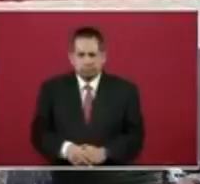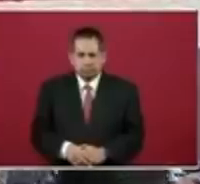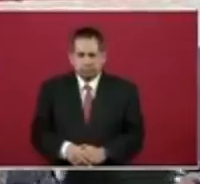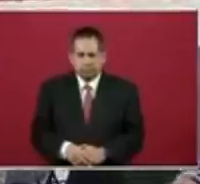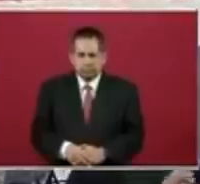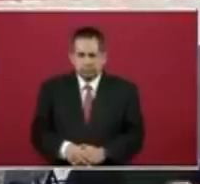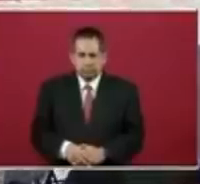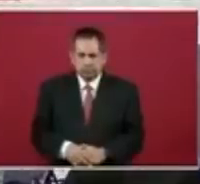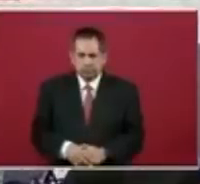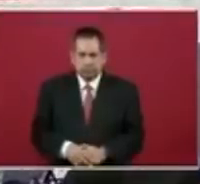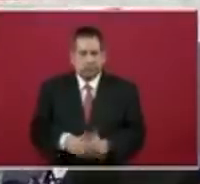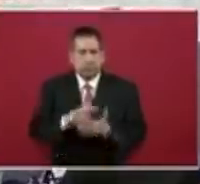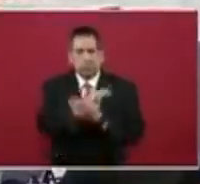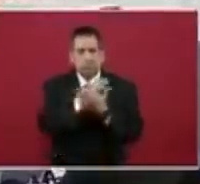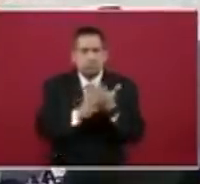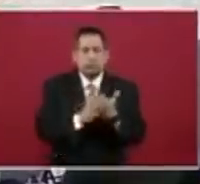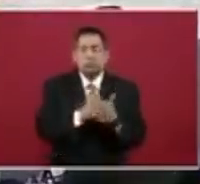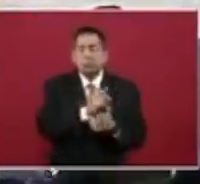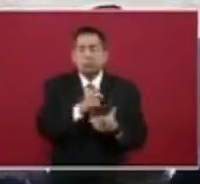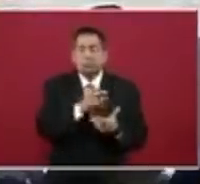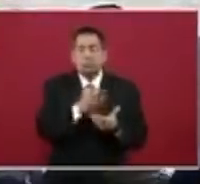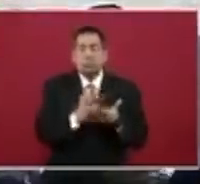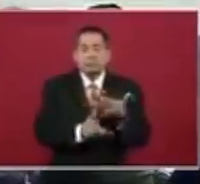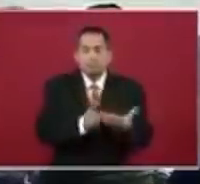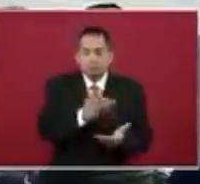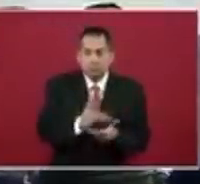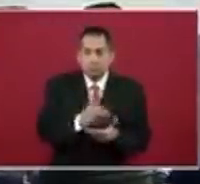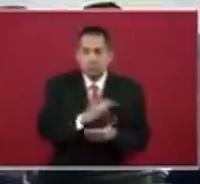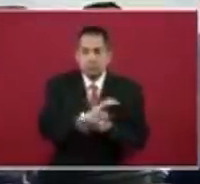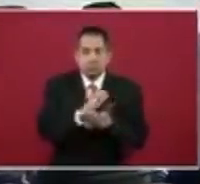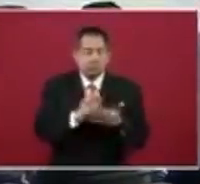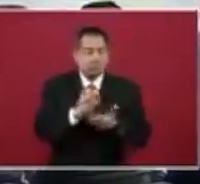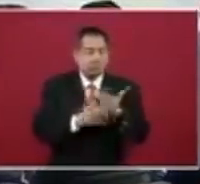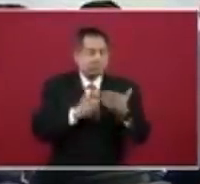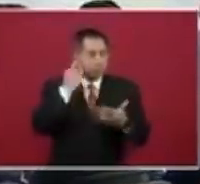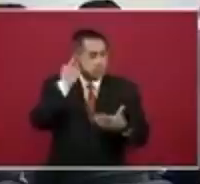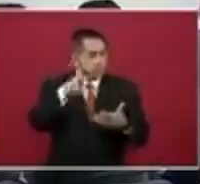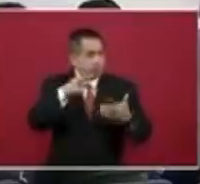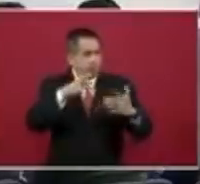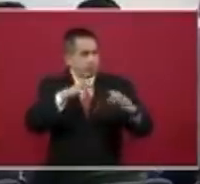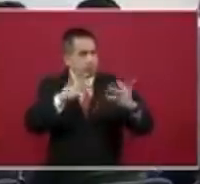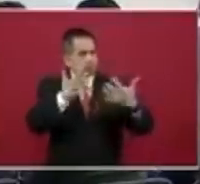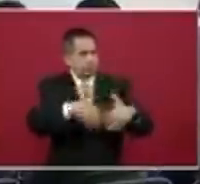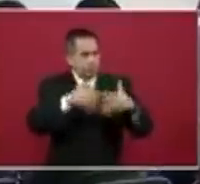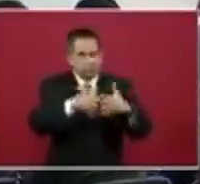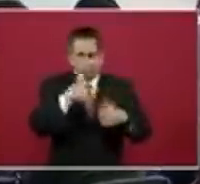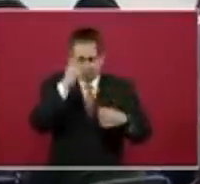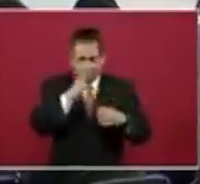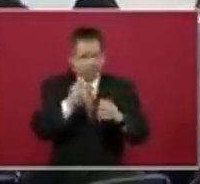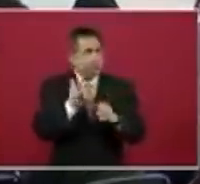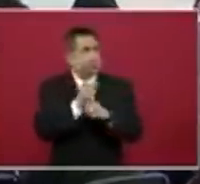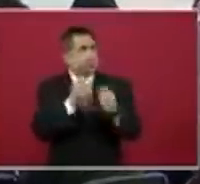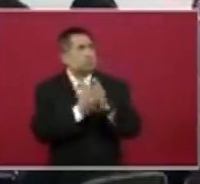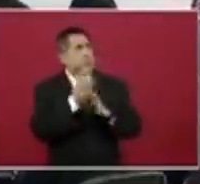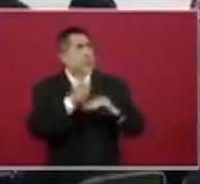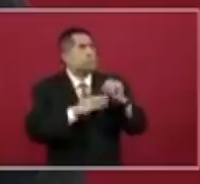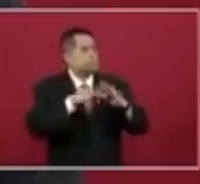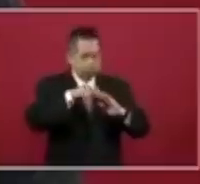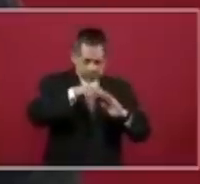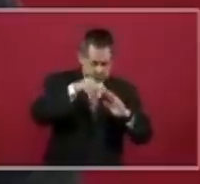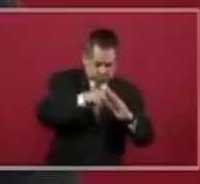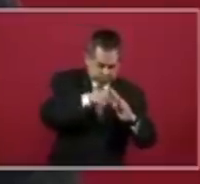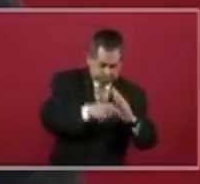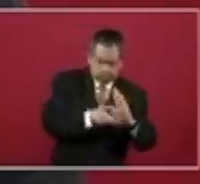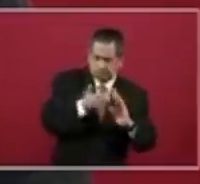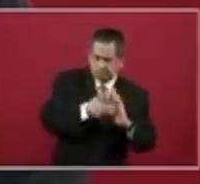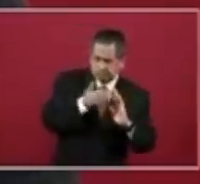Muchas gracias. Son contratos de servicios. ¿Todas? Estamos contratando a las empresas para que hagan la infraestructura y la perforación de